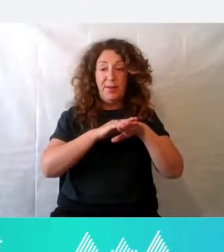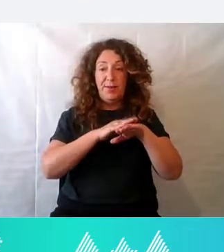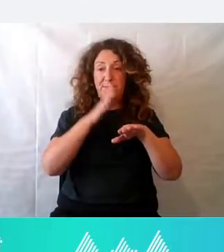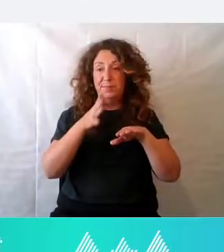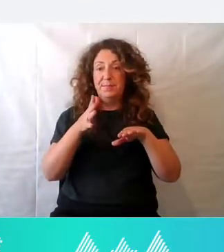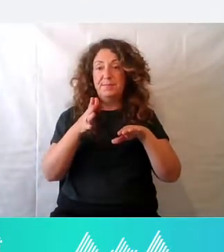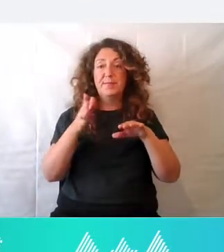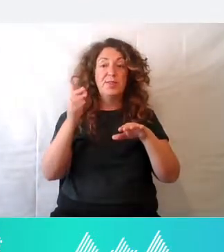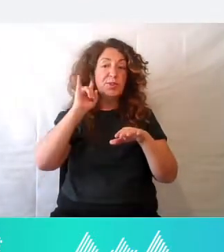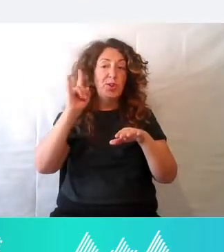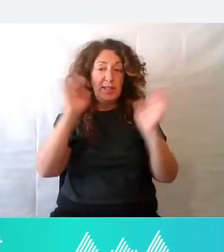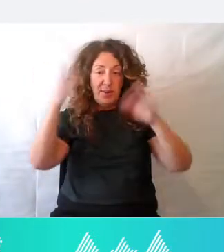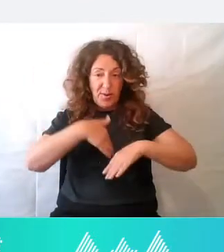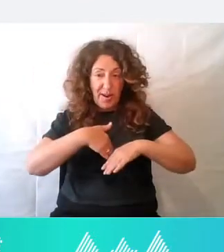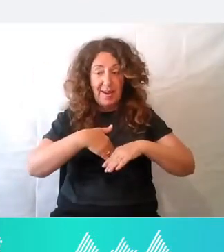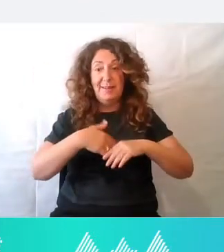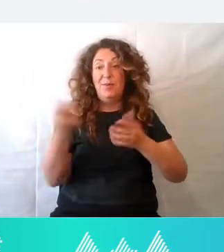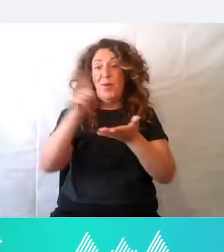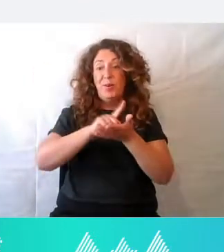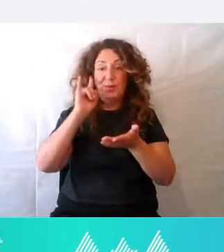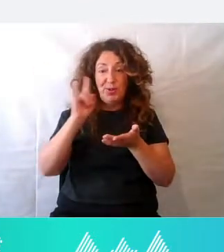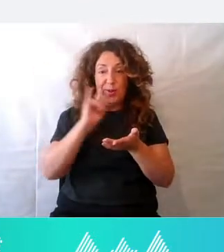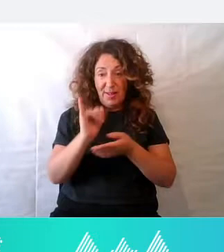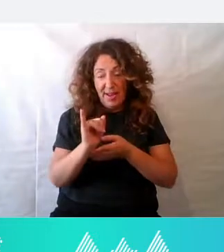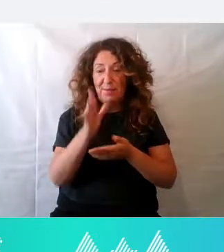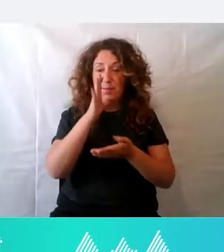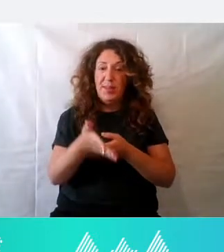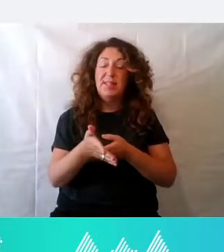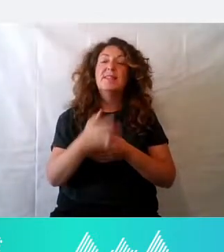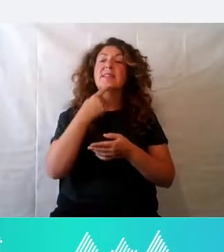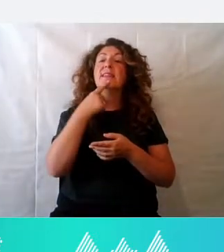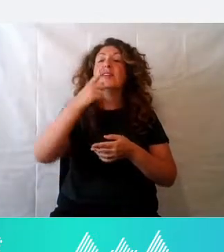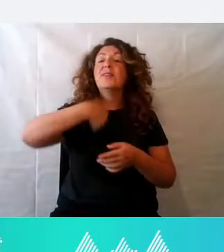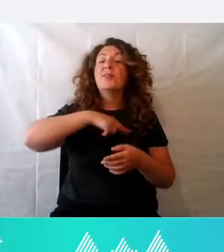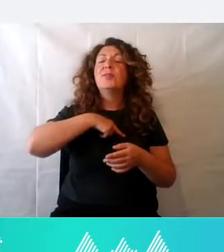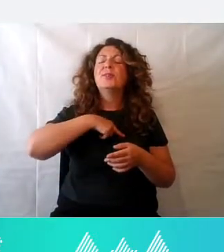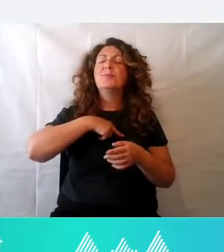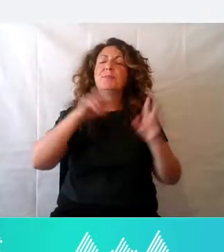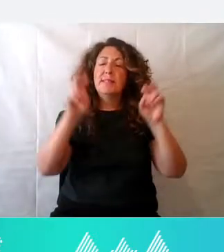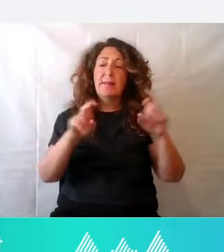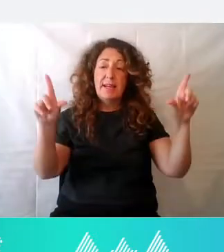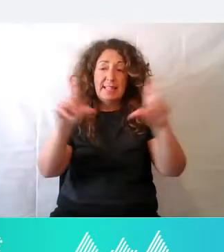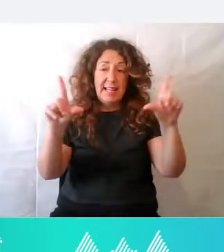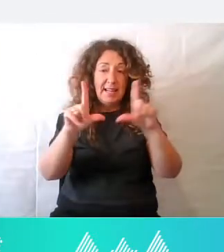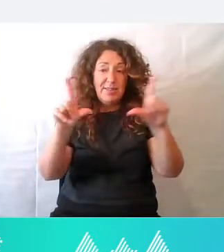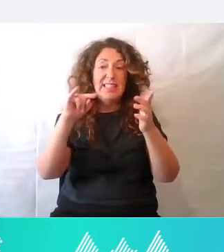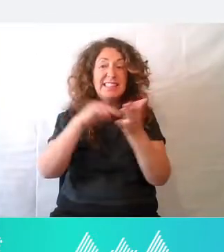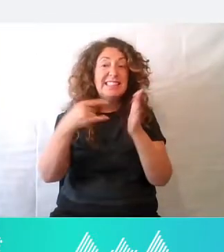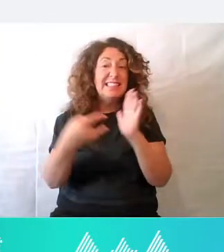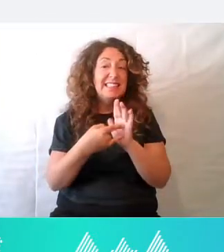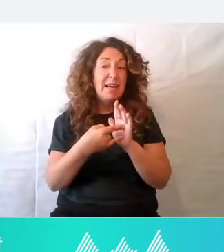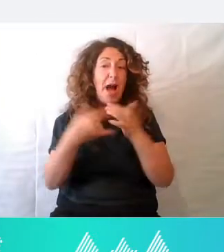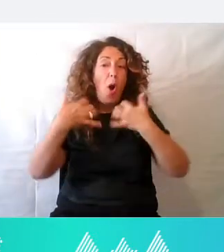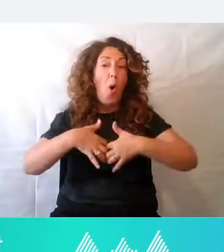microsoft en el mundo de la movilidad con android y en el mundo de la tele el sistema operativo es propio stage en desarrollamos también en